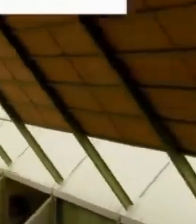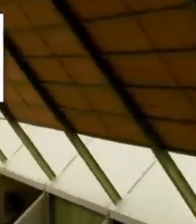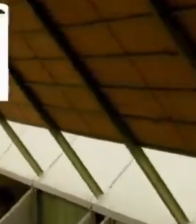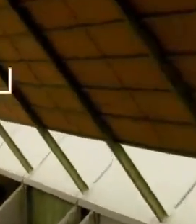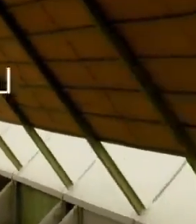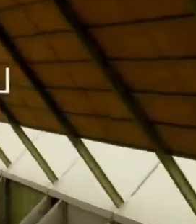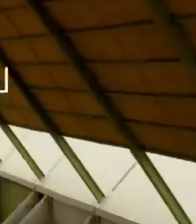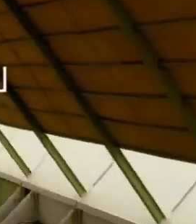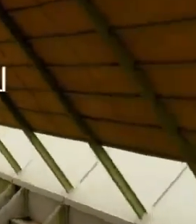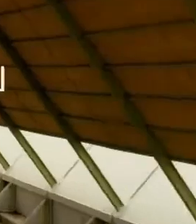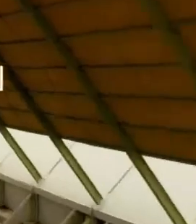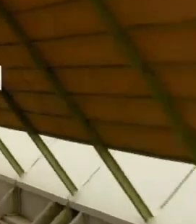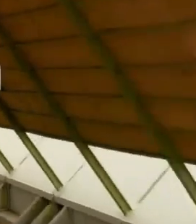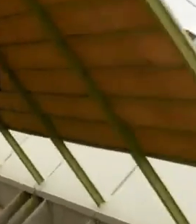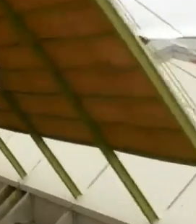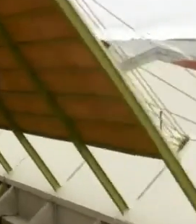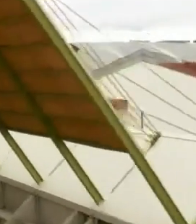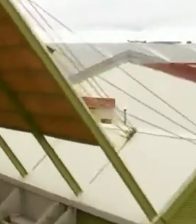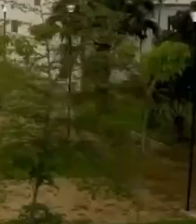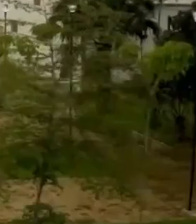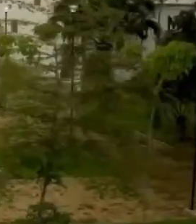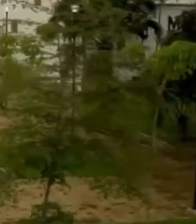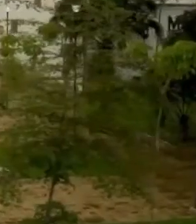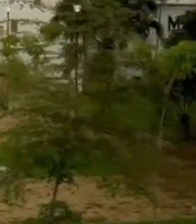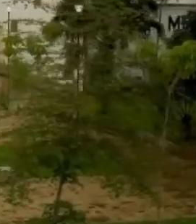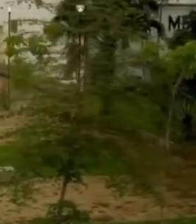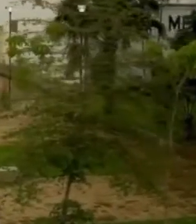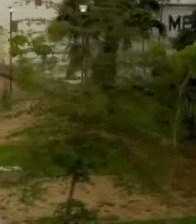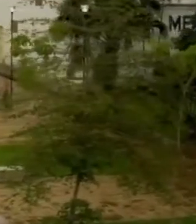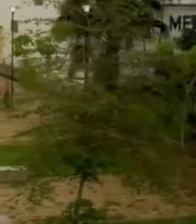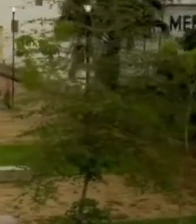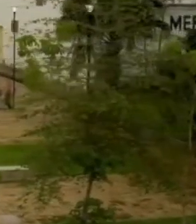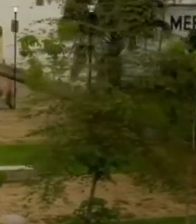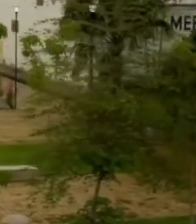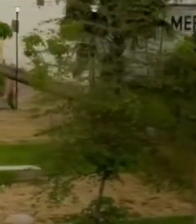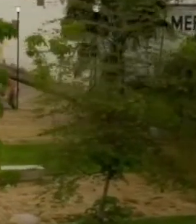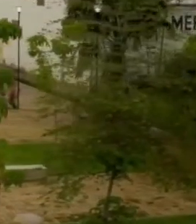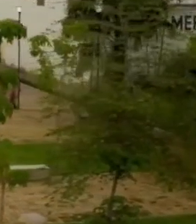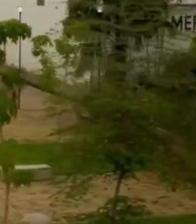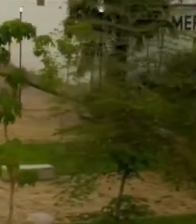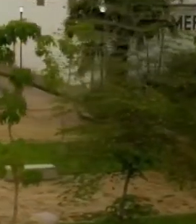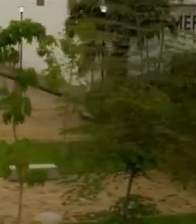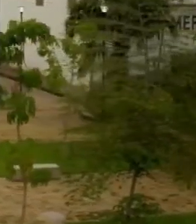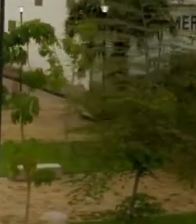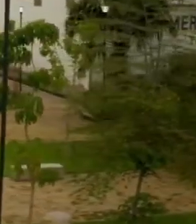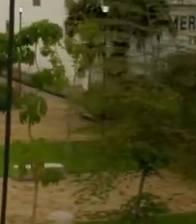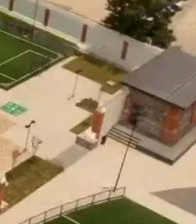El programa de mejoramiento urbano es una de las estrategias prioritarias del Gobierno de México.